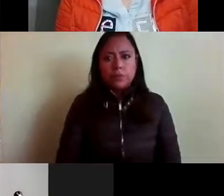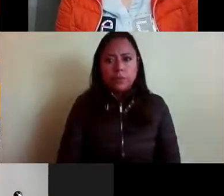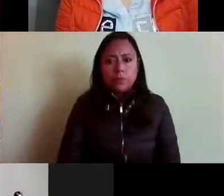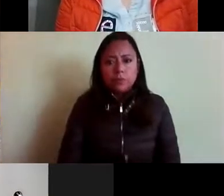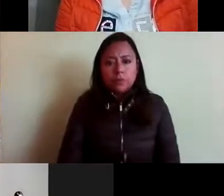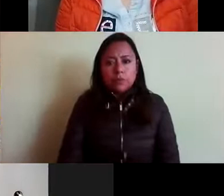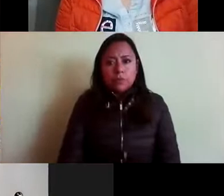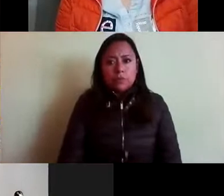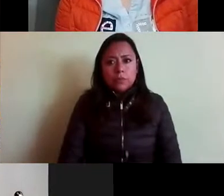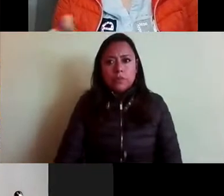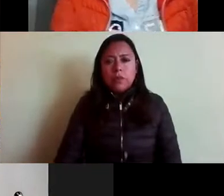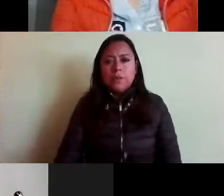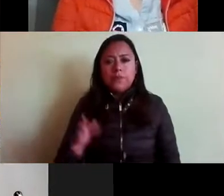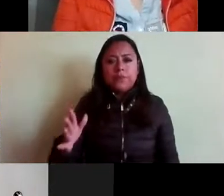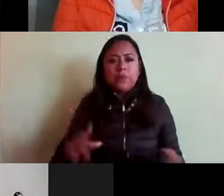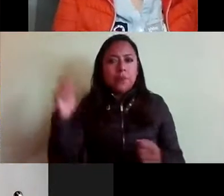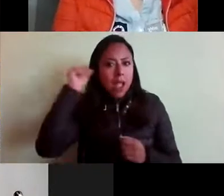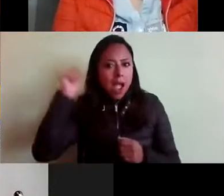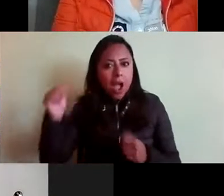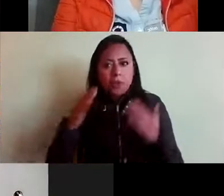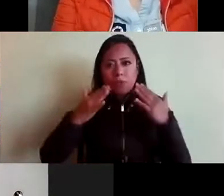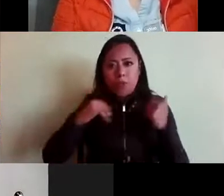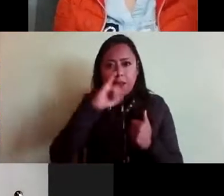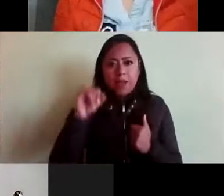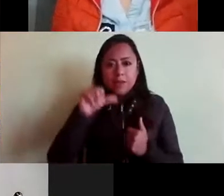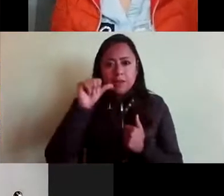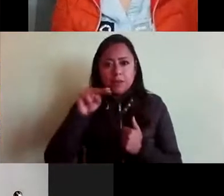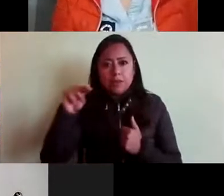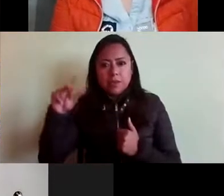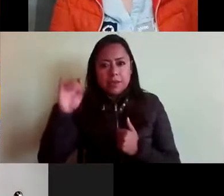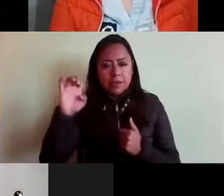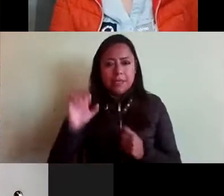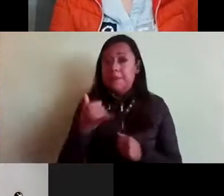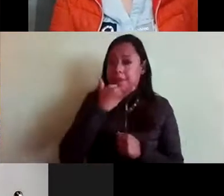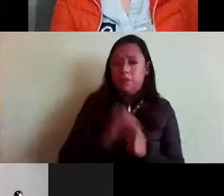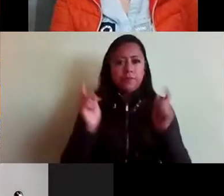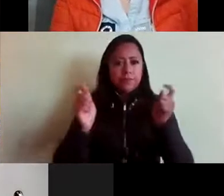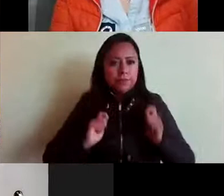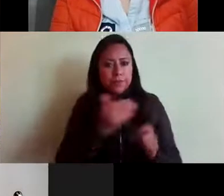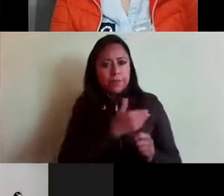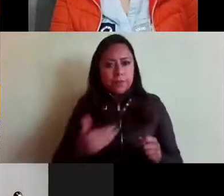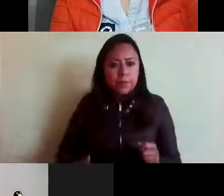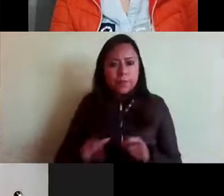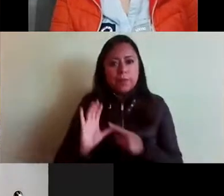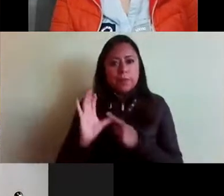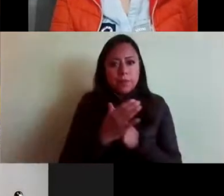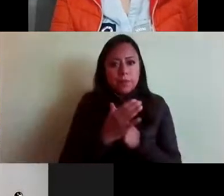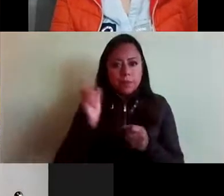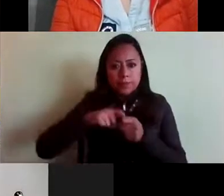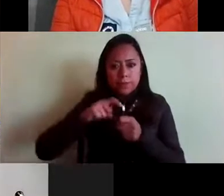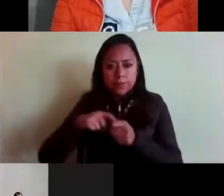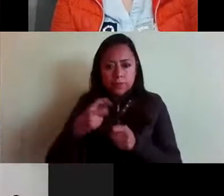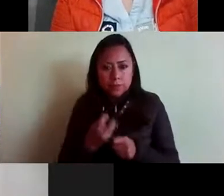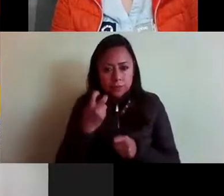No tienes audio, Janet. Perdón. Por instrucciones de la presidencia, consulto a las y los integrantes de esta